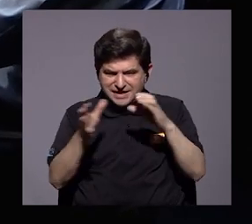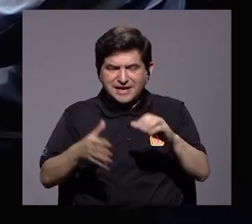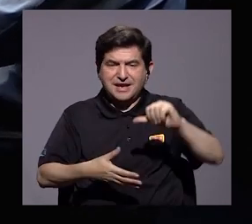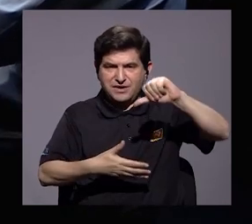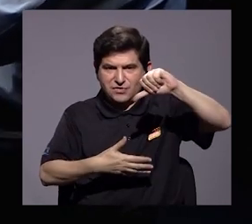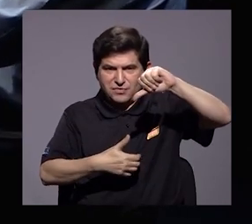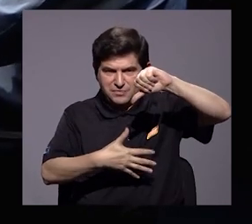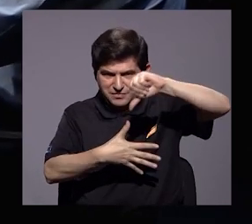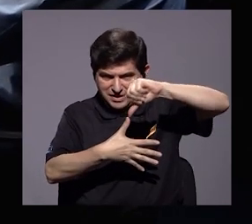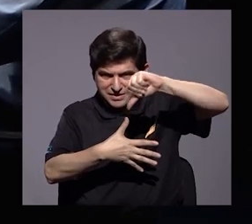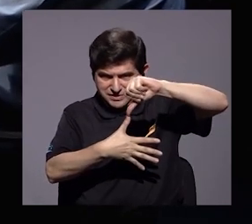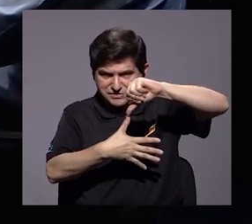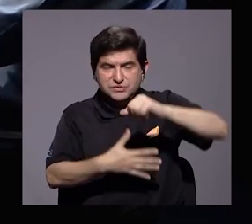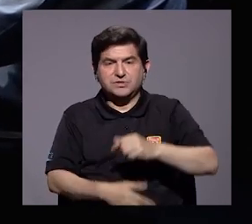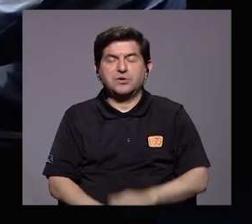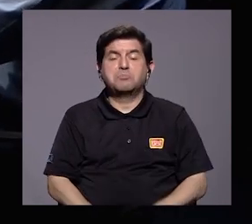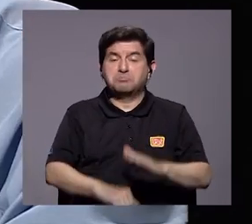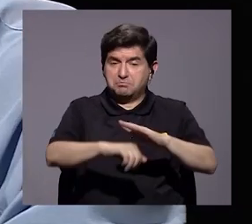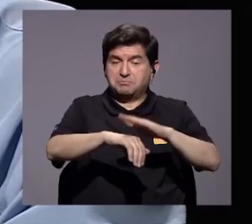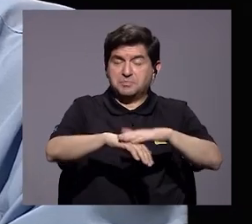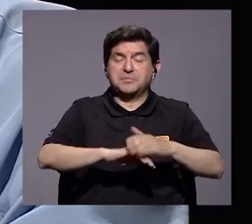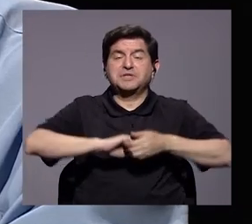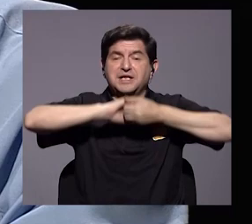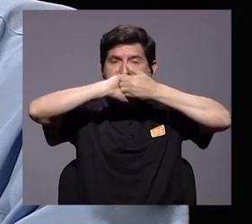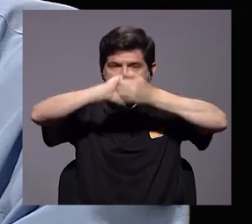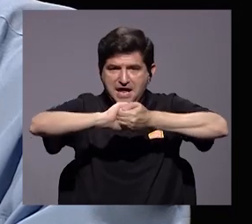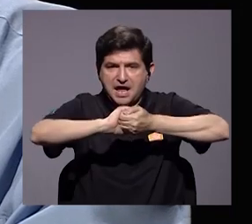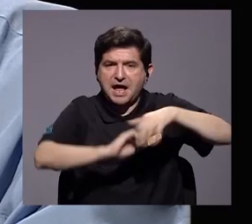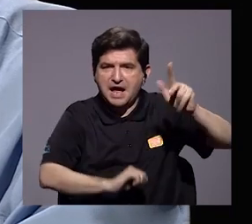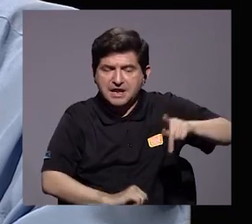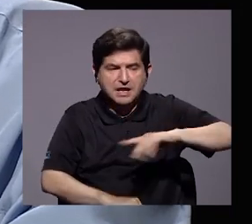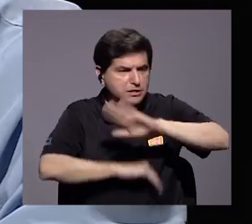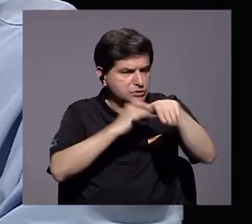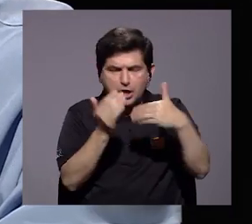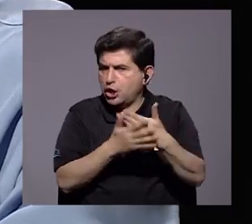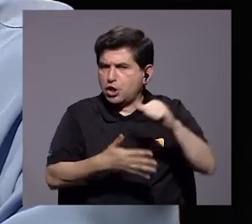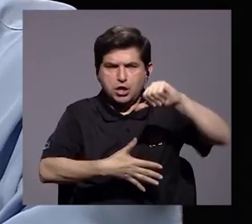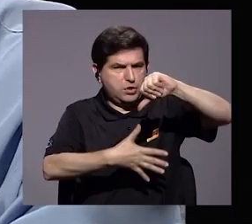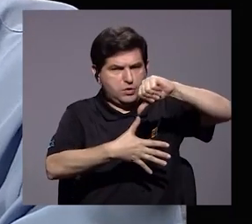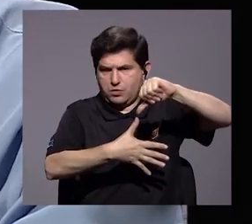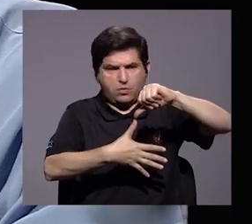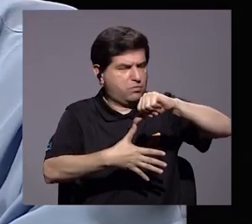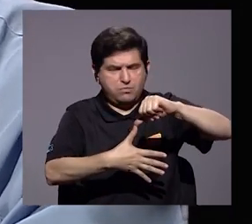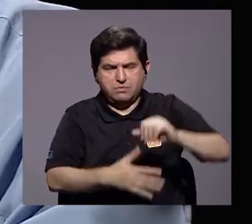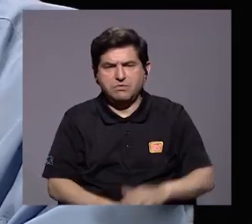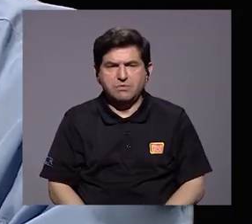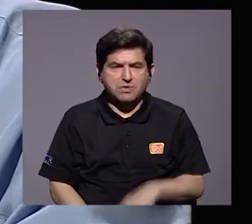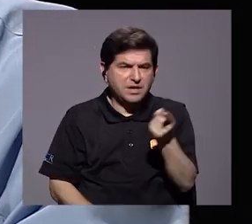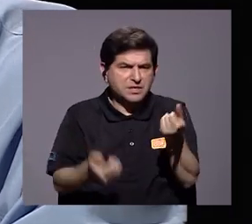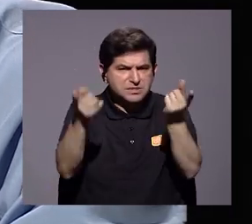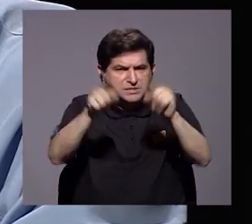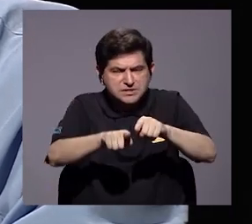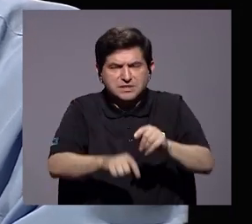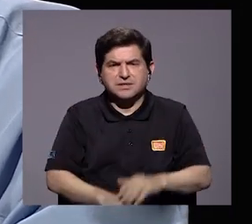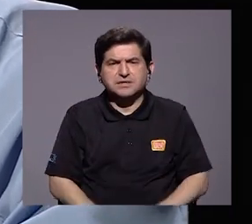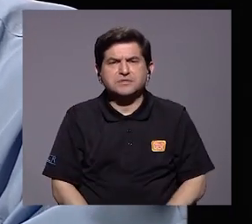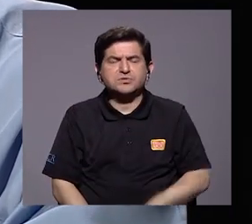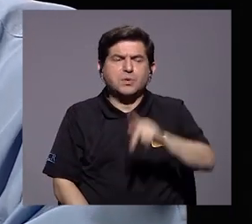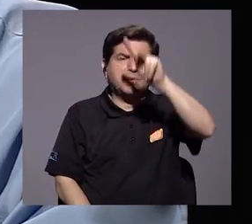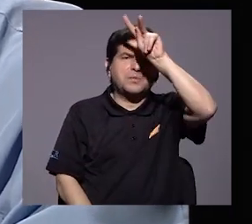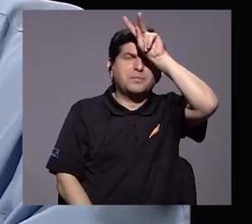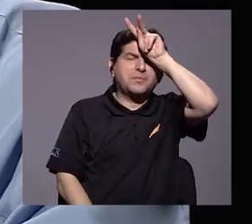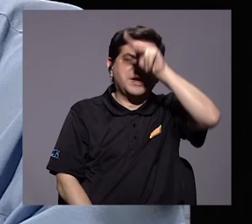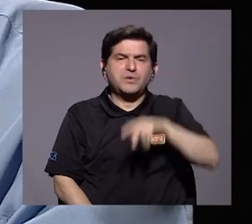comercio con suramérica que es básicamente lo que lo que nos permitiría la alianza del pacífico y no toda suramérica la alianza la alianza el pacifico